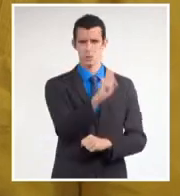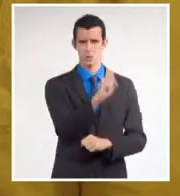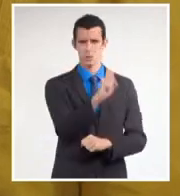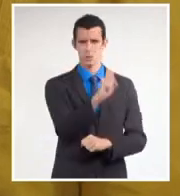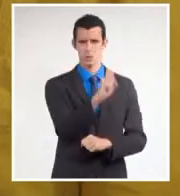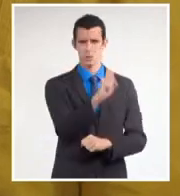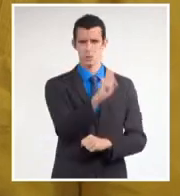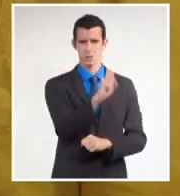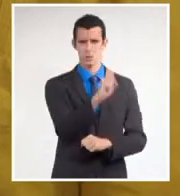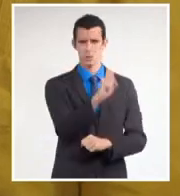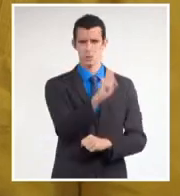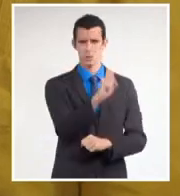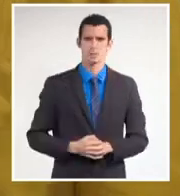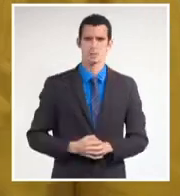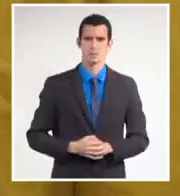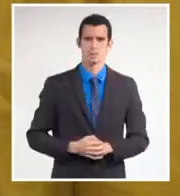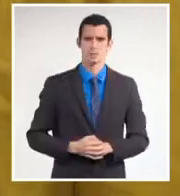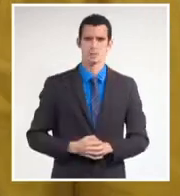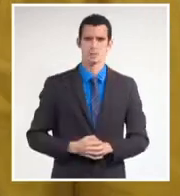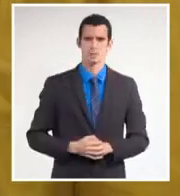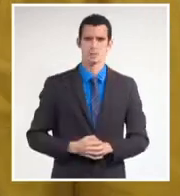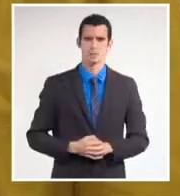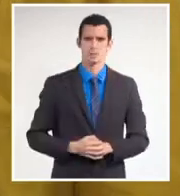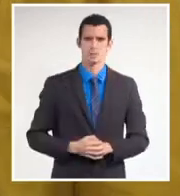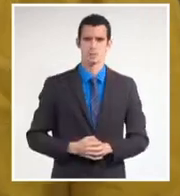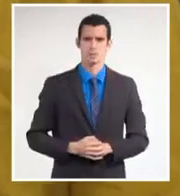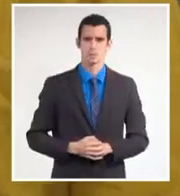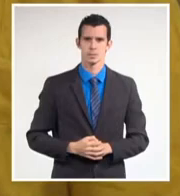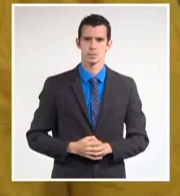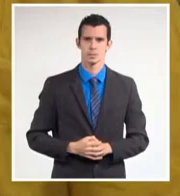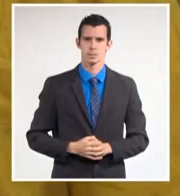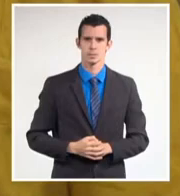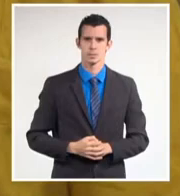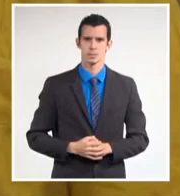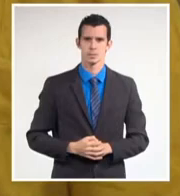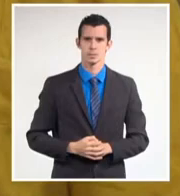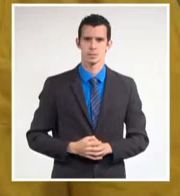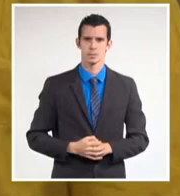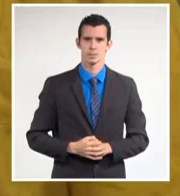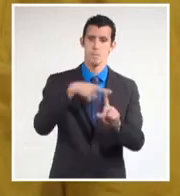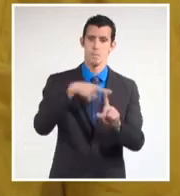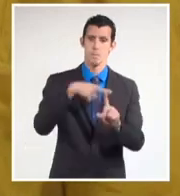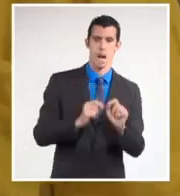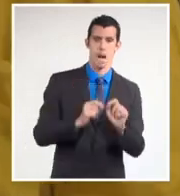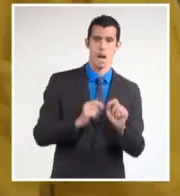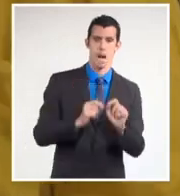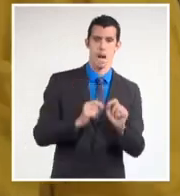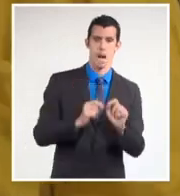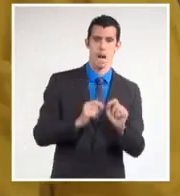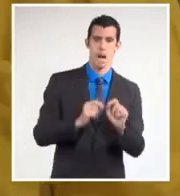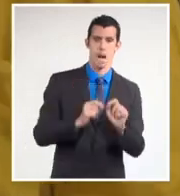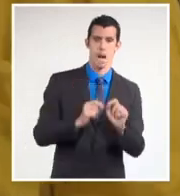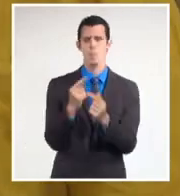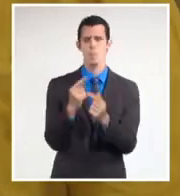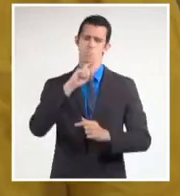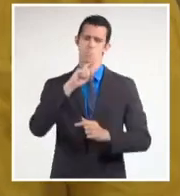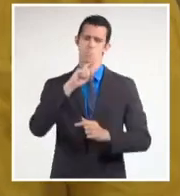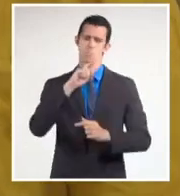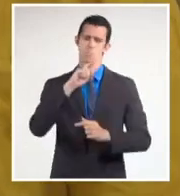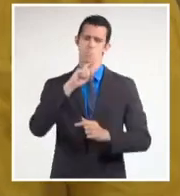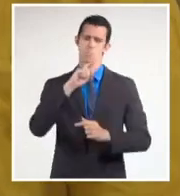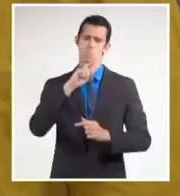agropecuarios, asociado a todo el incremento de las medidas de bloqueo económico impuesto a Cuba, que no nos ha permitido adquirir todos los insumos